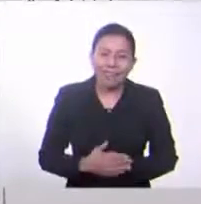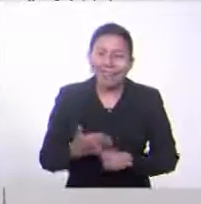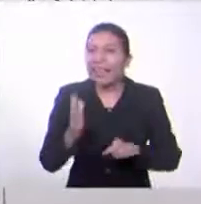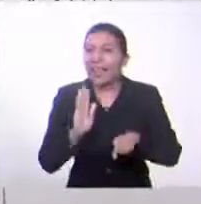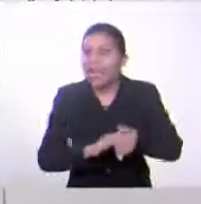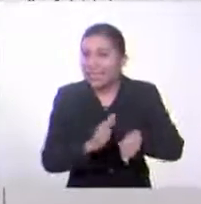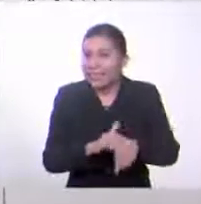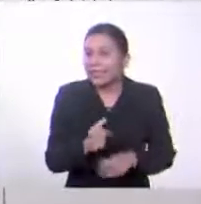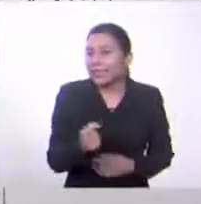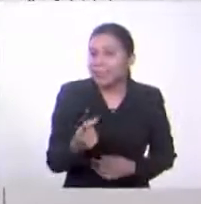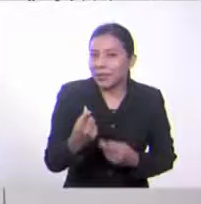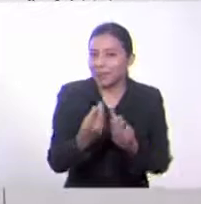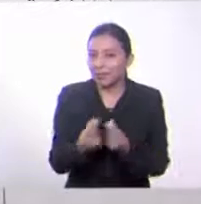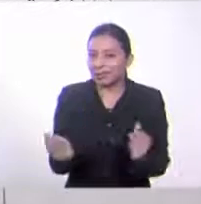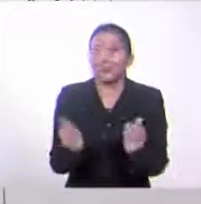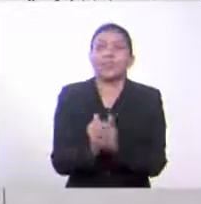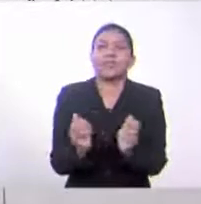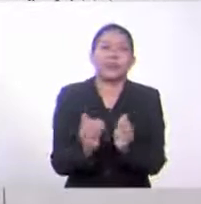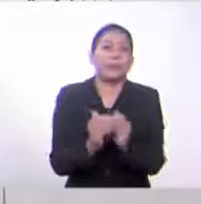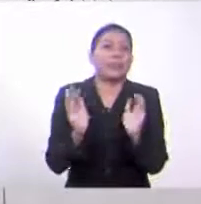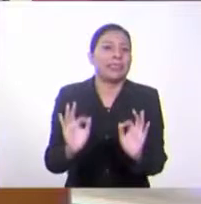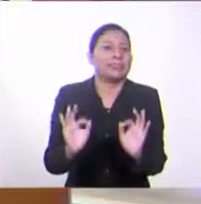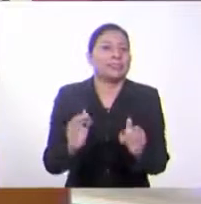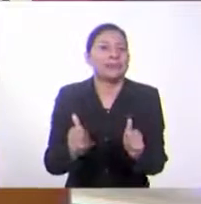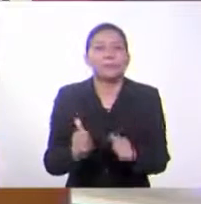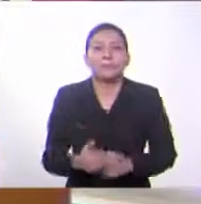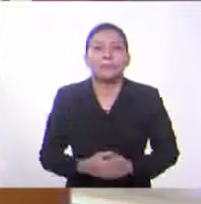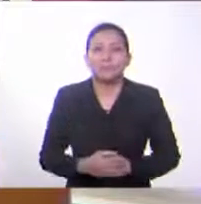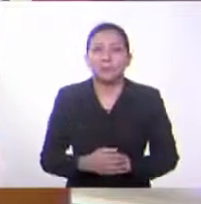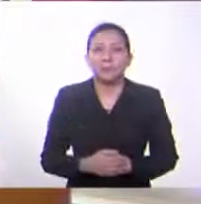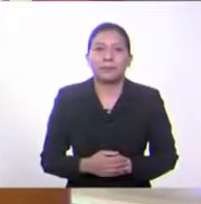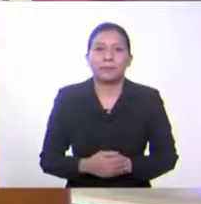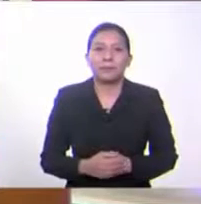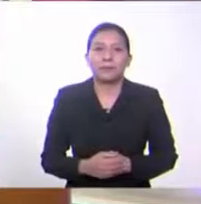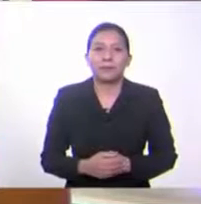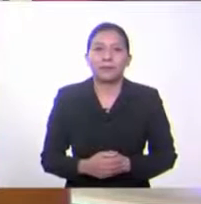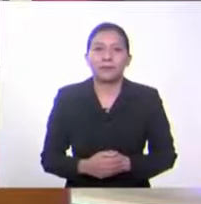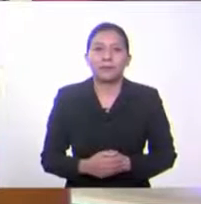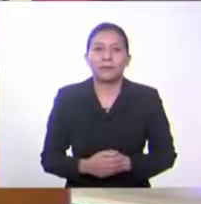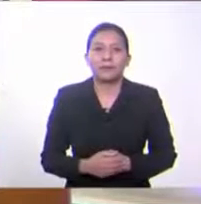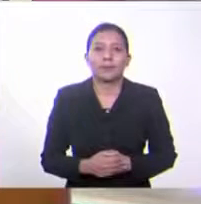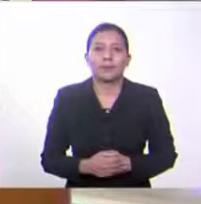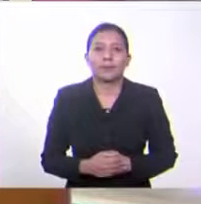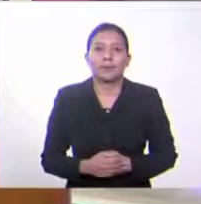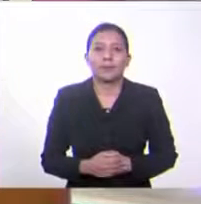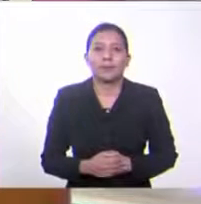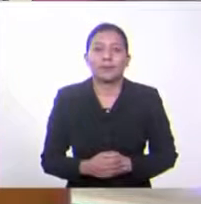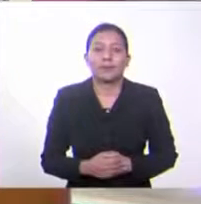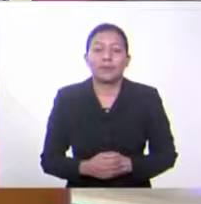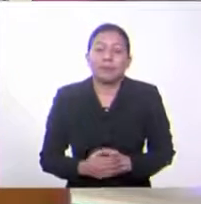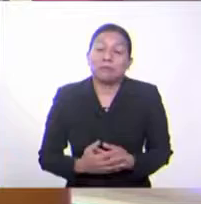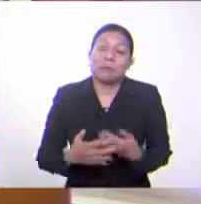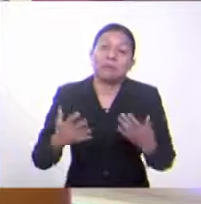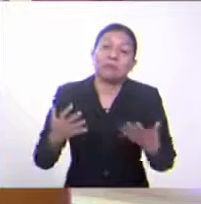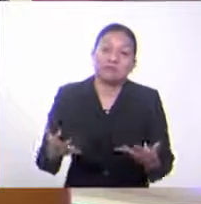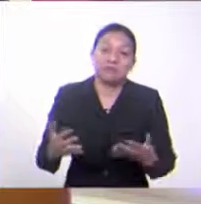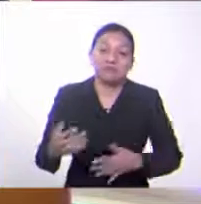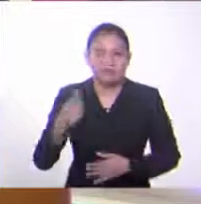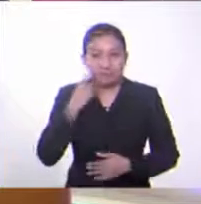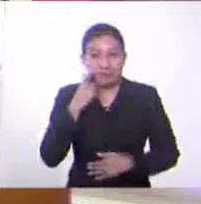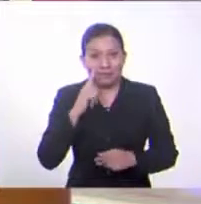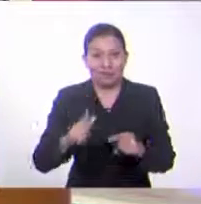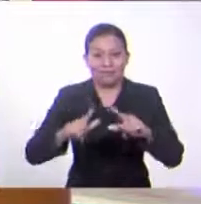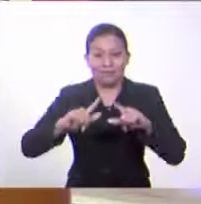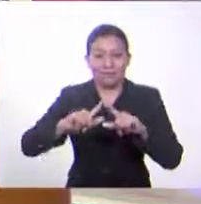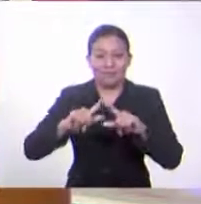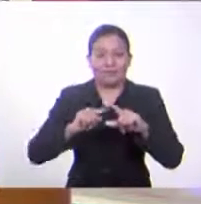solución a nuestro problema. Lo que realmente queremos conocer. Ujú. Dado que estos dos triángulos son